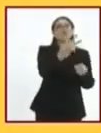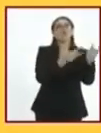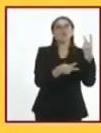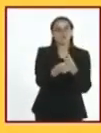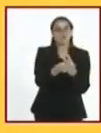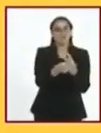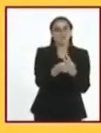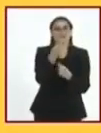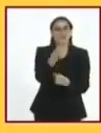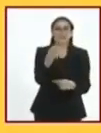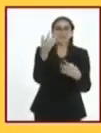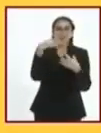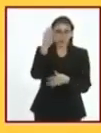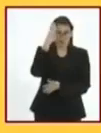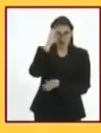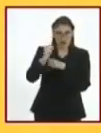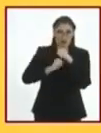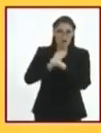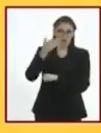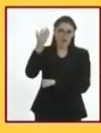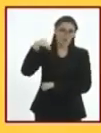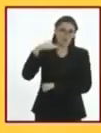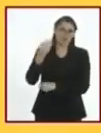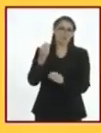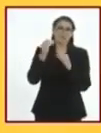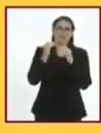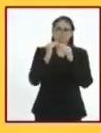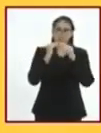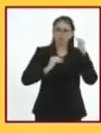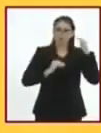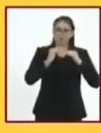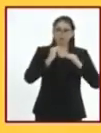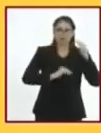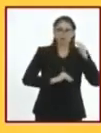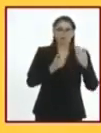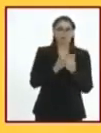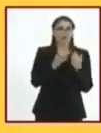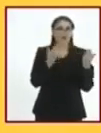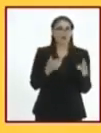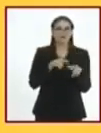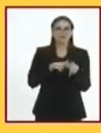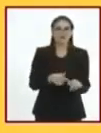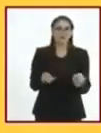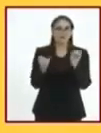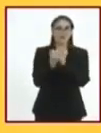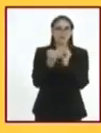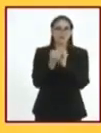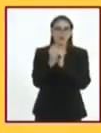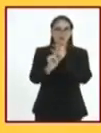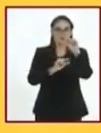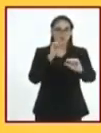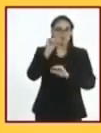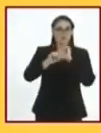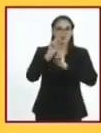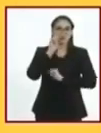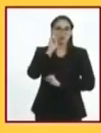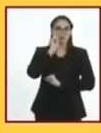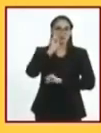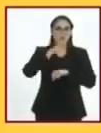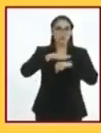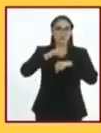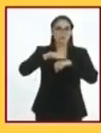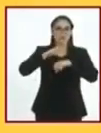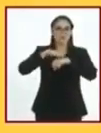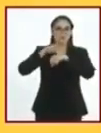característica de este periodo y se sigue viviendo hasta ahora. Esto se observa con mayor fuerza en las regiones indígenas y